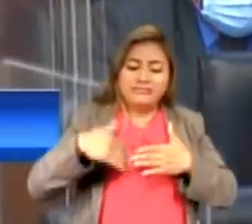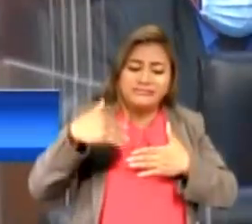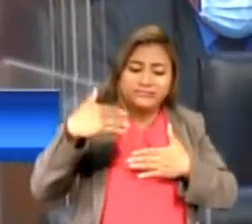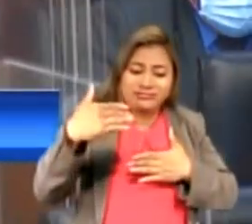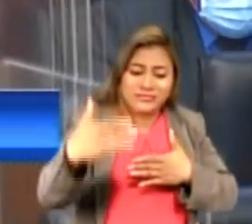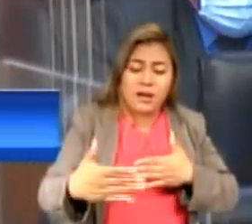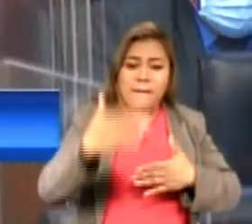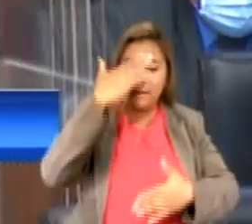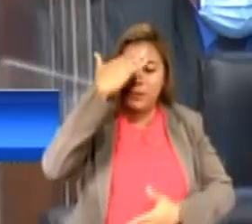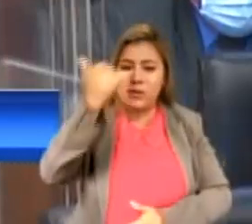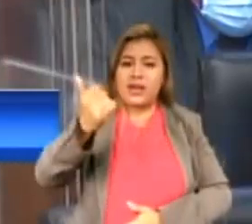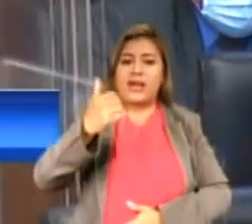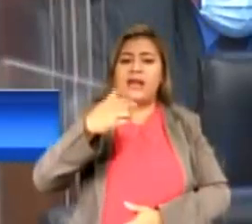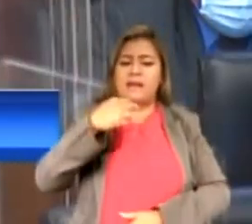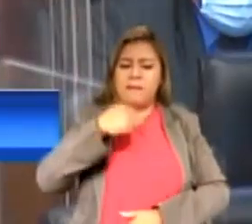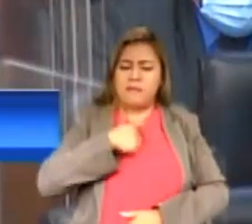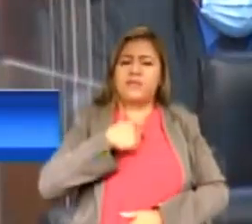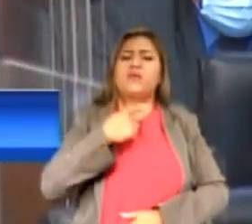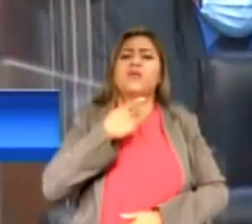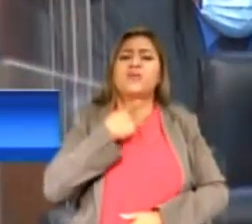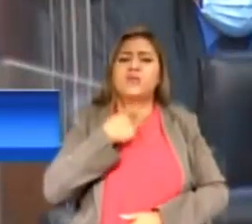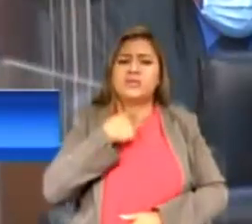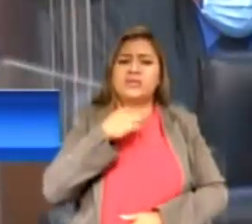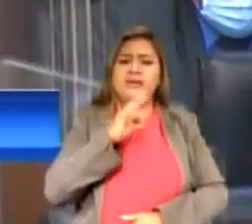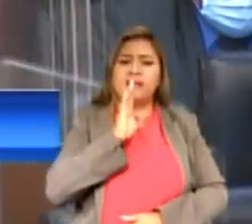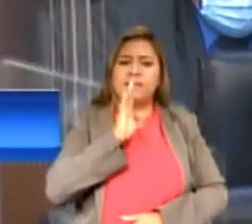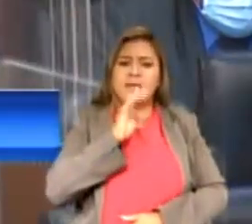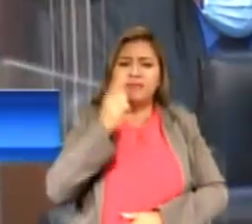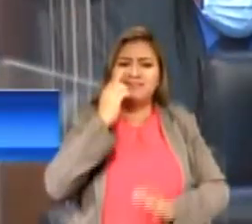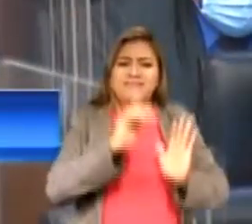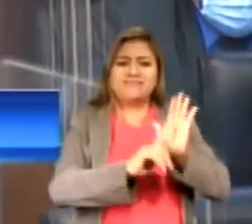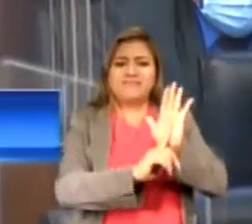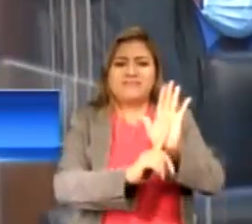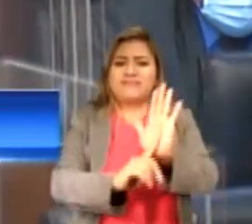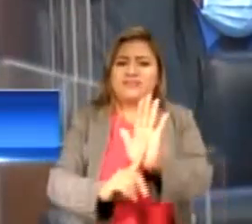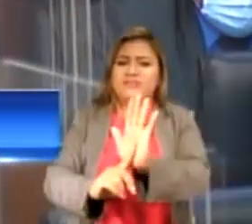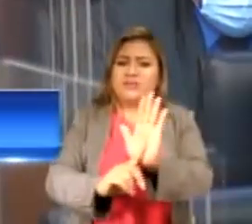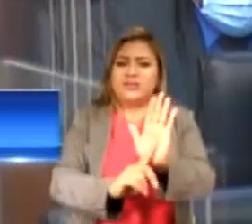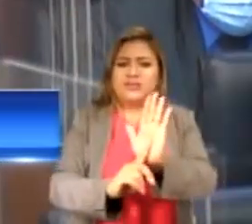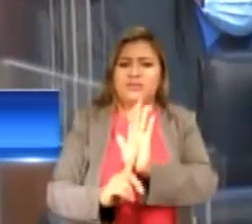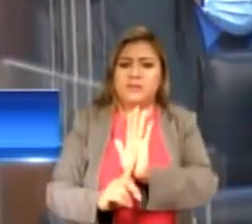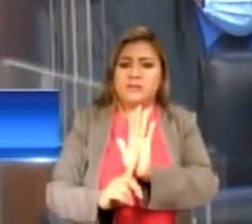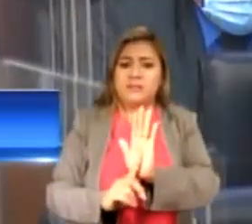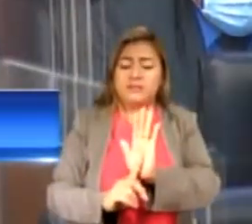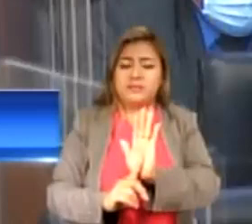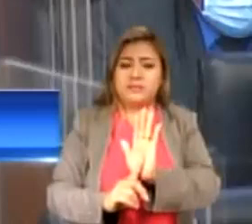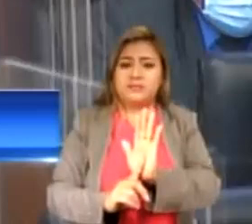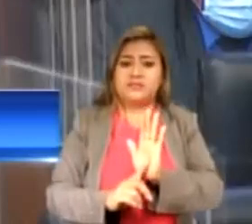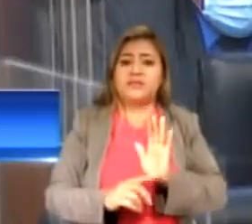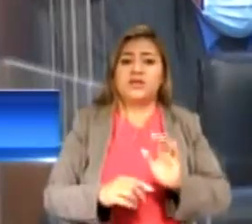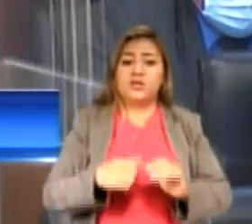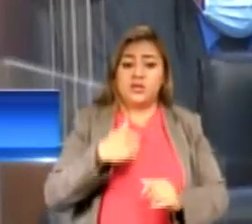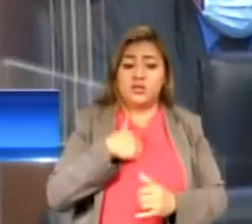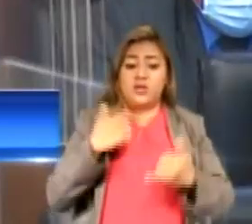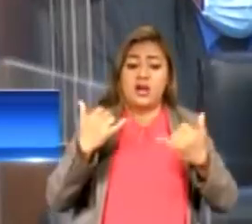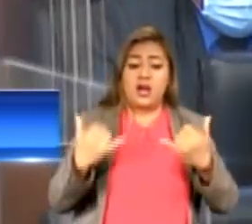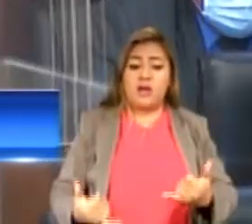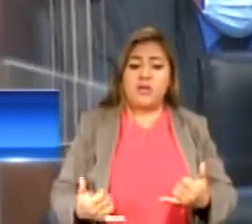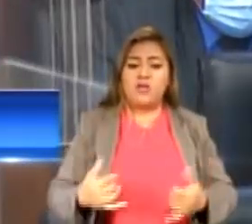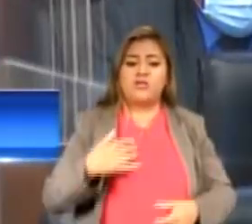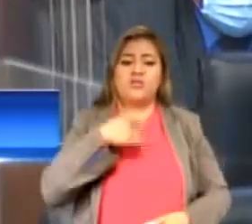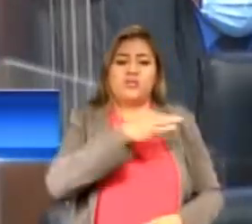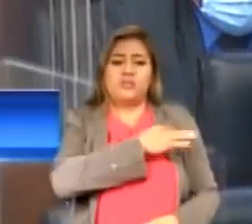a mí me gusta hablar con pruebas. Y ahora voy a citar al ministro Héctor